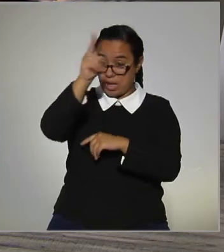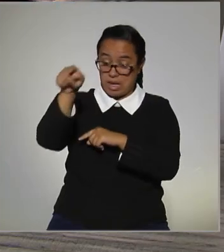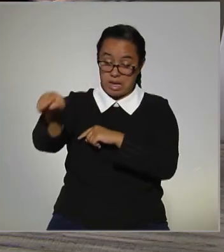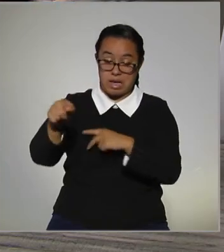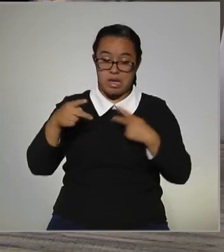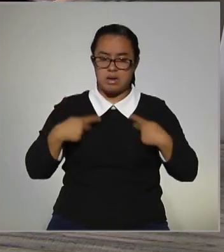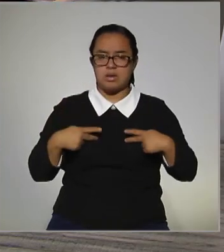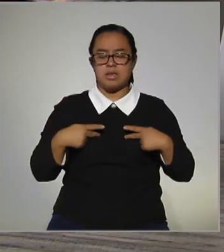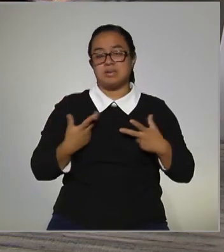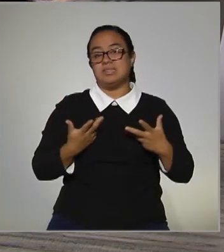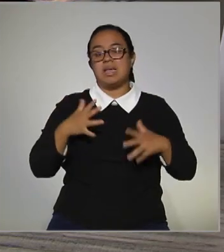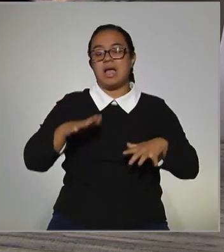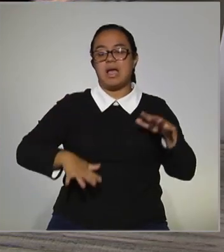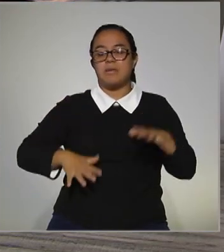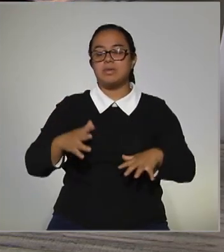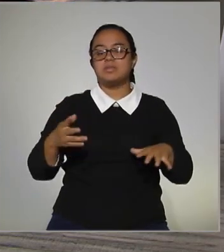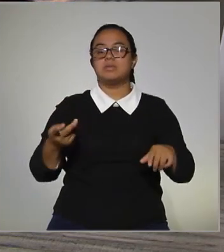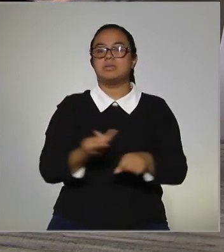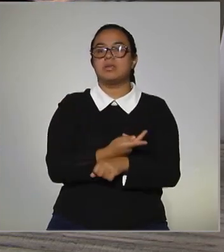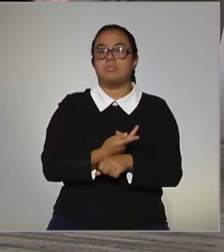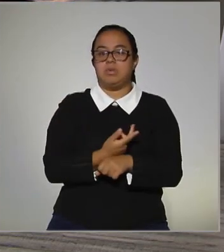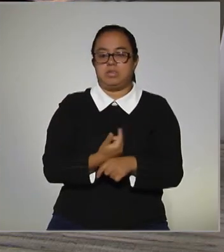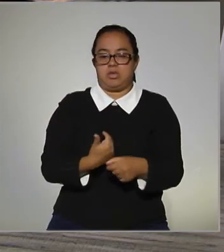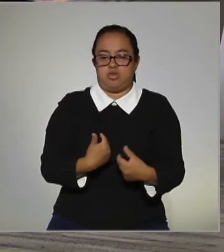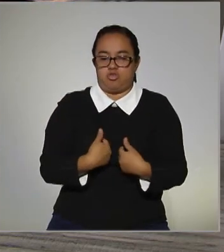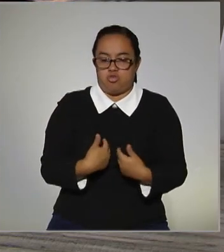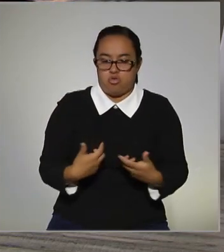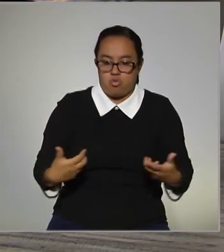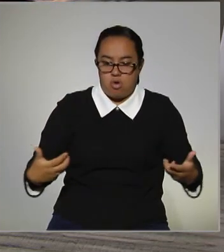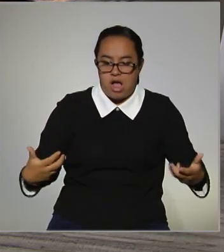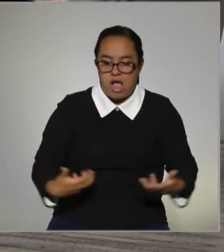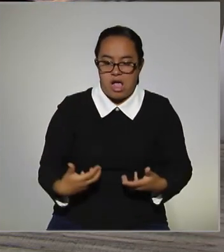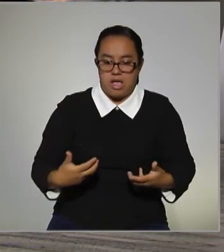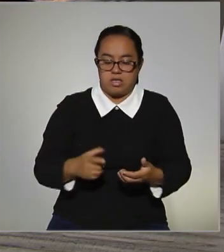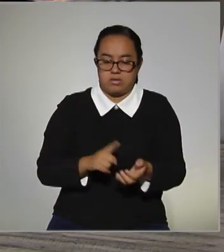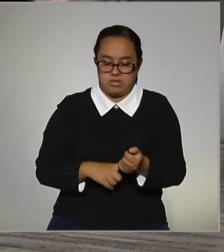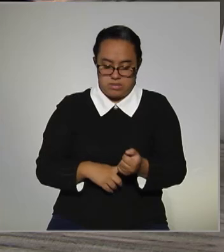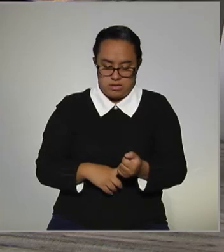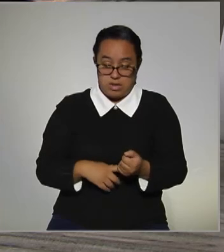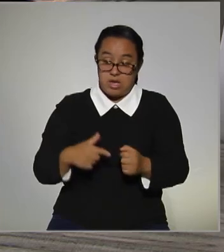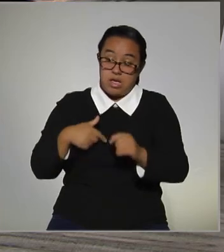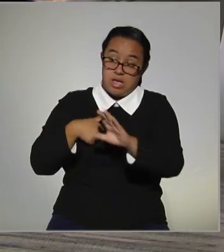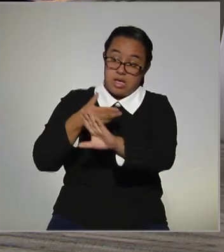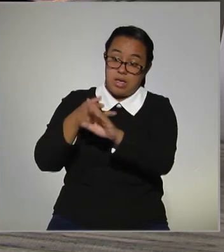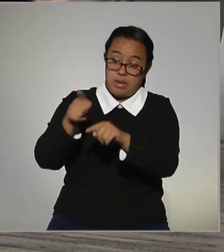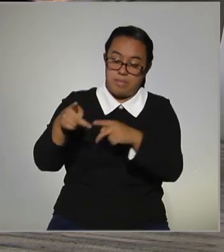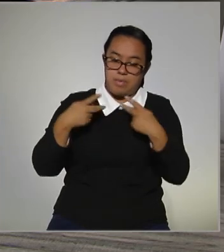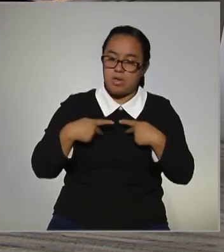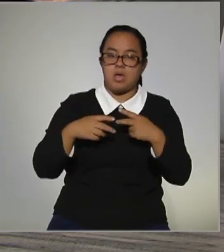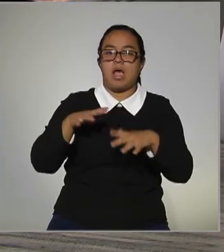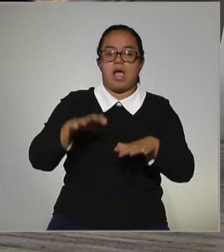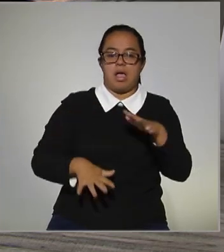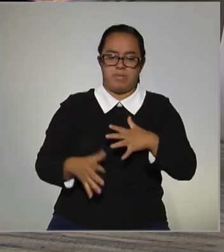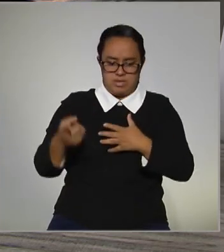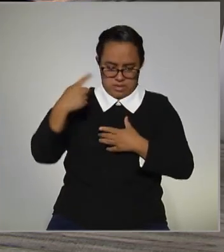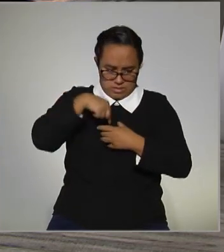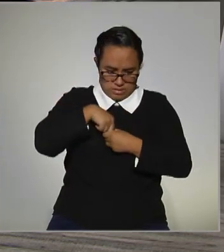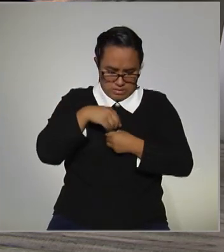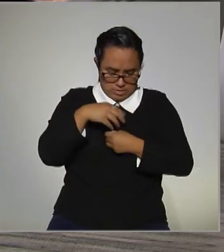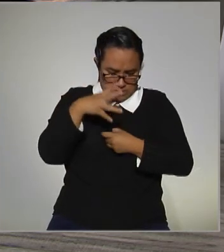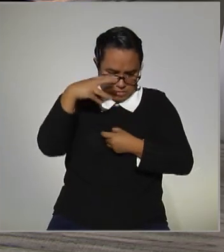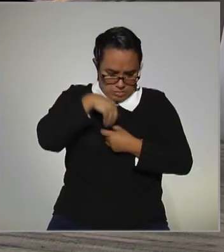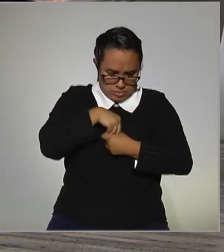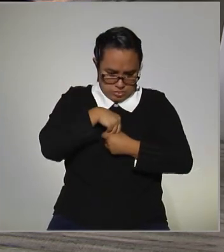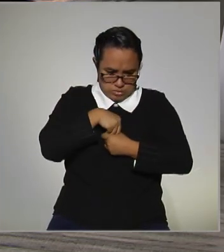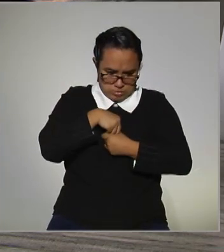en realidad a veces no pasa a un acto, es decir, no pasa a un comportamiento hacia el otro, sino simplemente es uno el que lo tiene acumulado y al